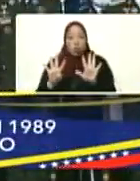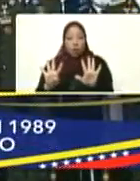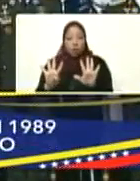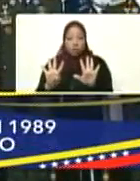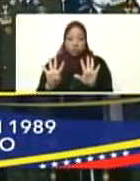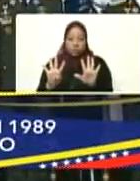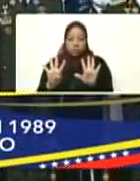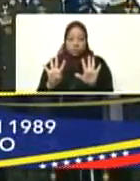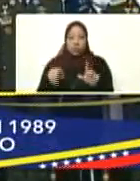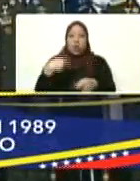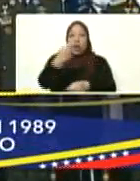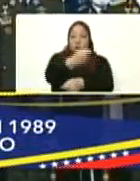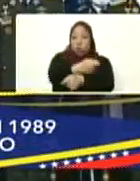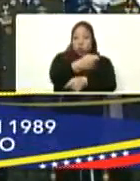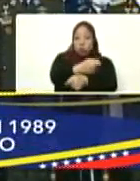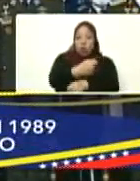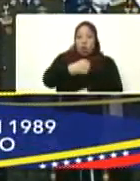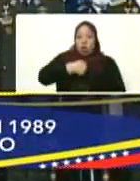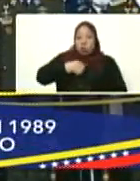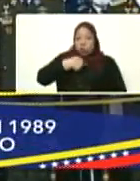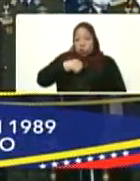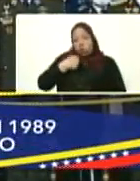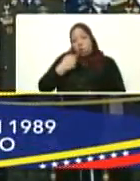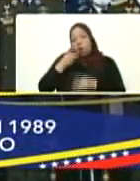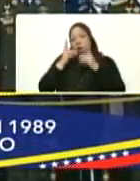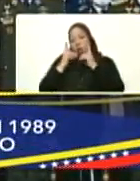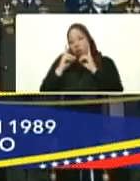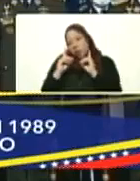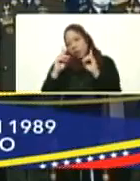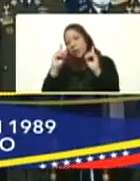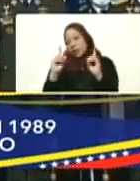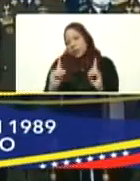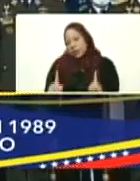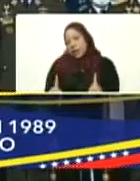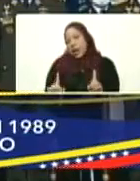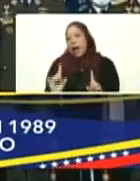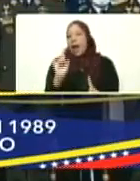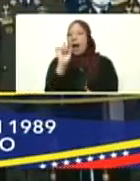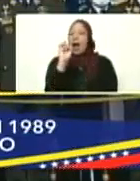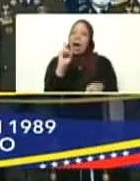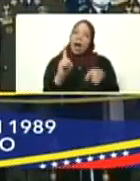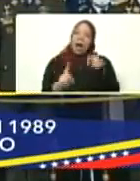1989, he tomado la decisión de hacer algunas nuevas